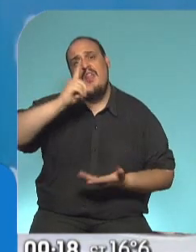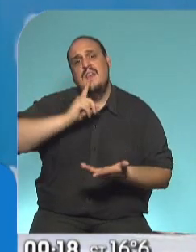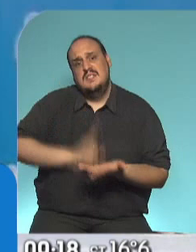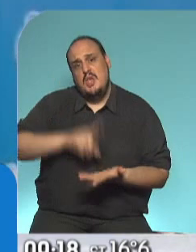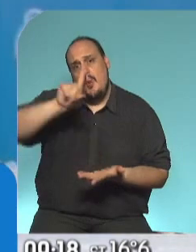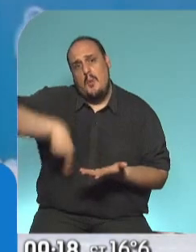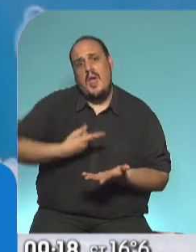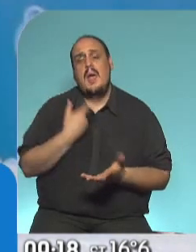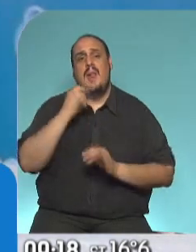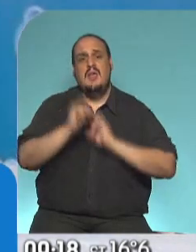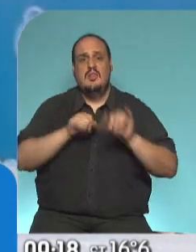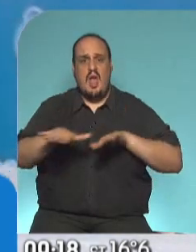información para la acción muchas gracias